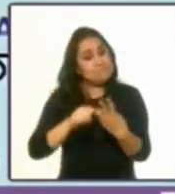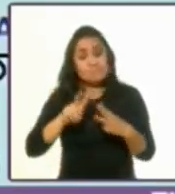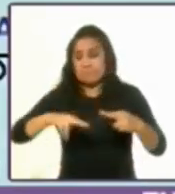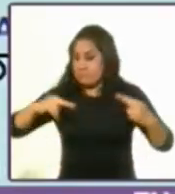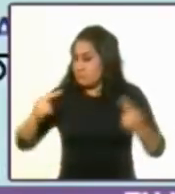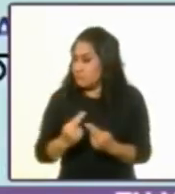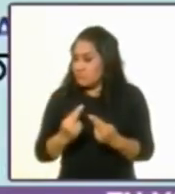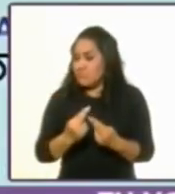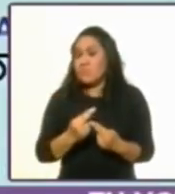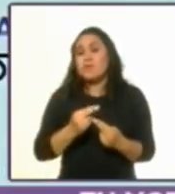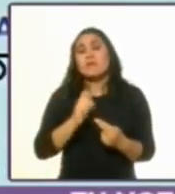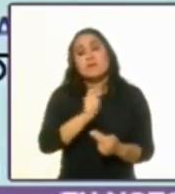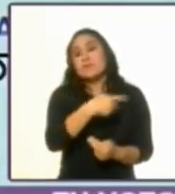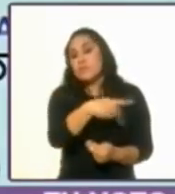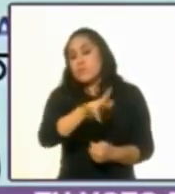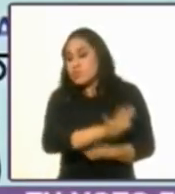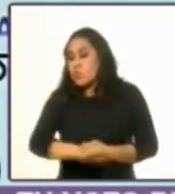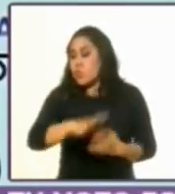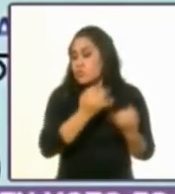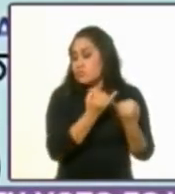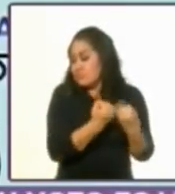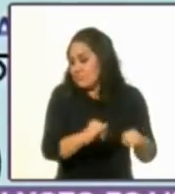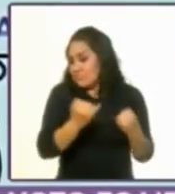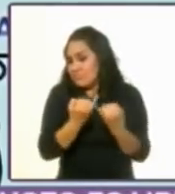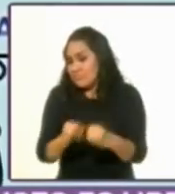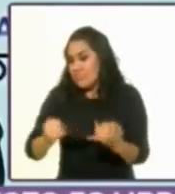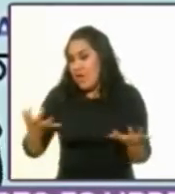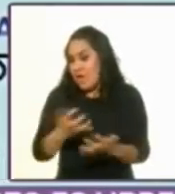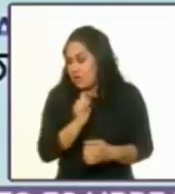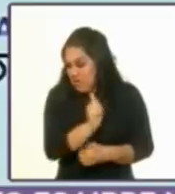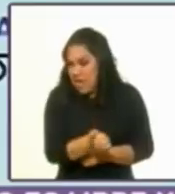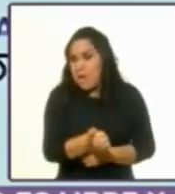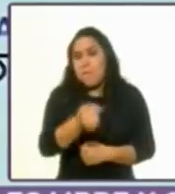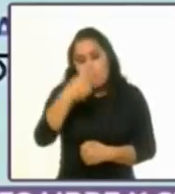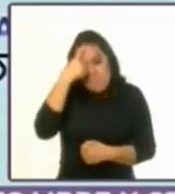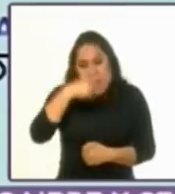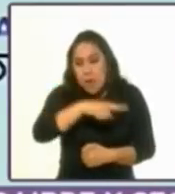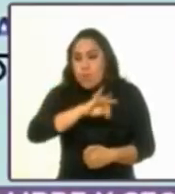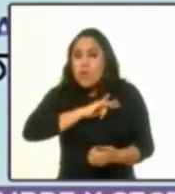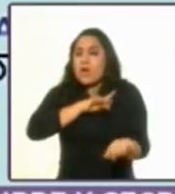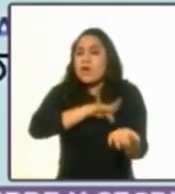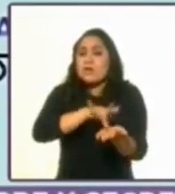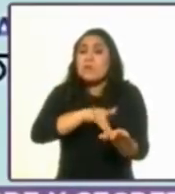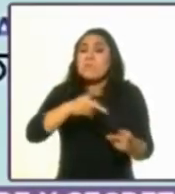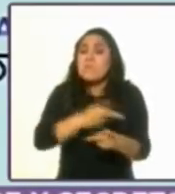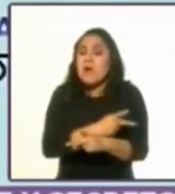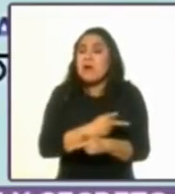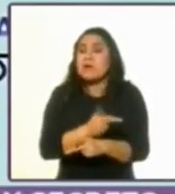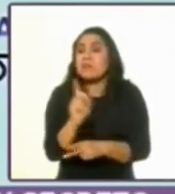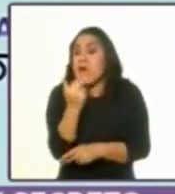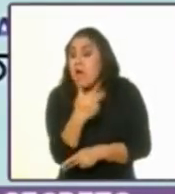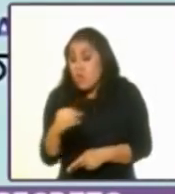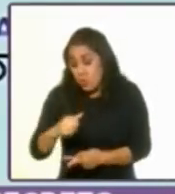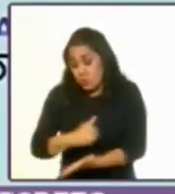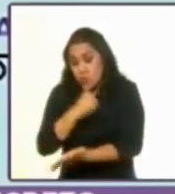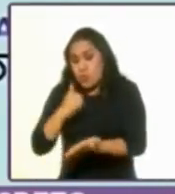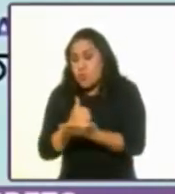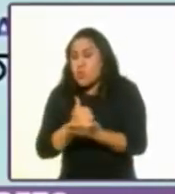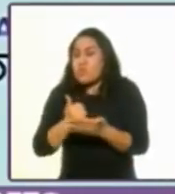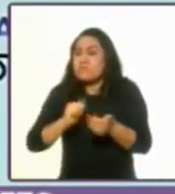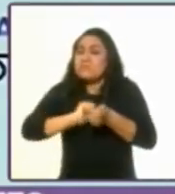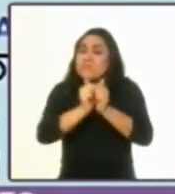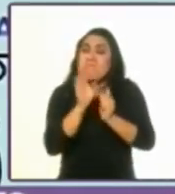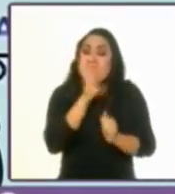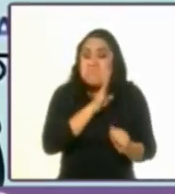una zona autonómica precisamente para poder compensar listos los daños que le ha provocado la ciudad y todo lo que ellos